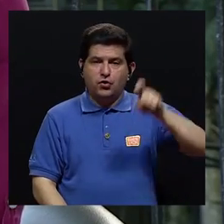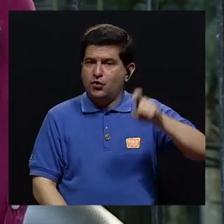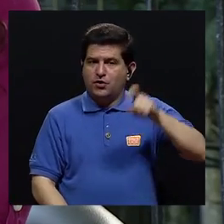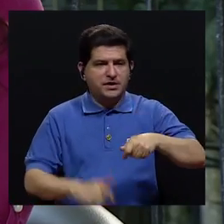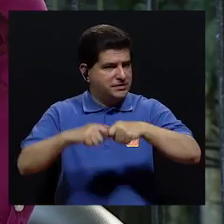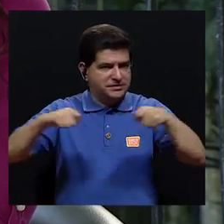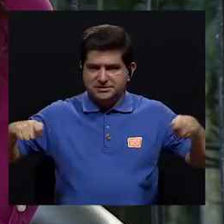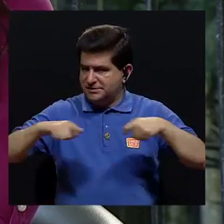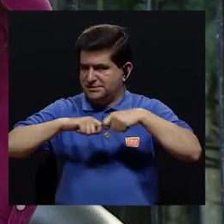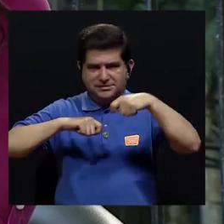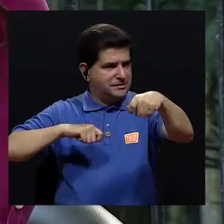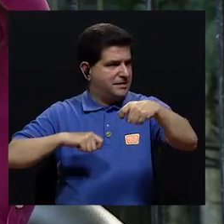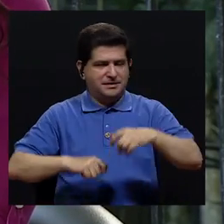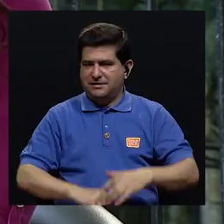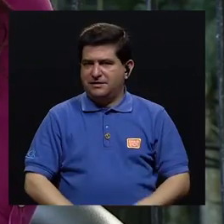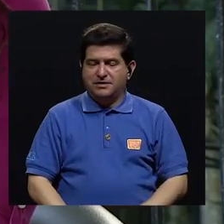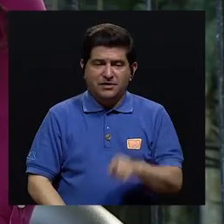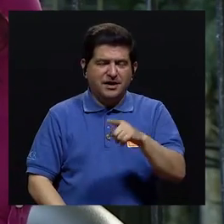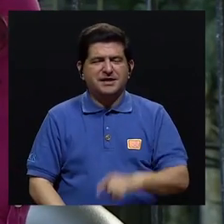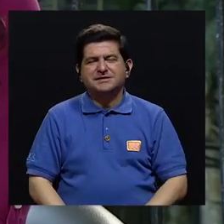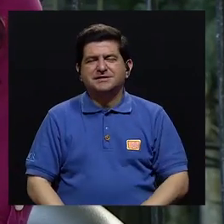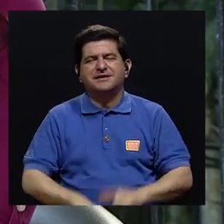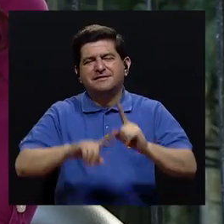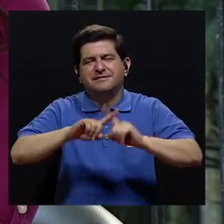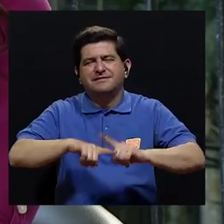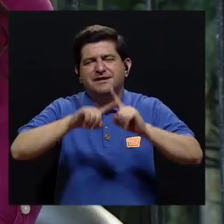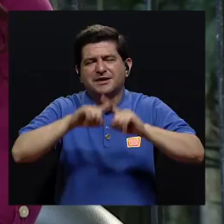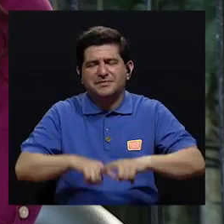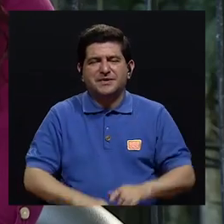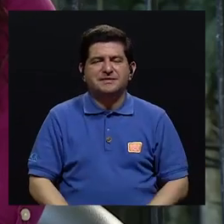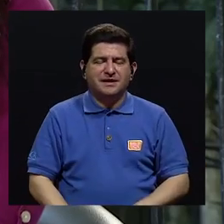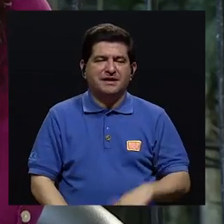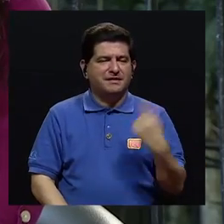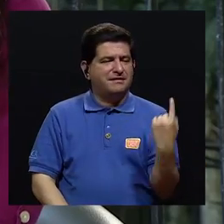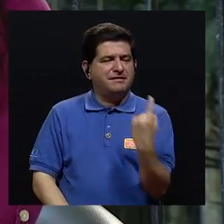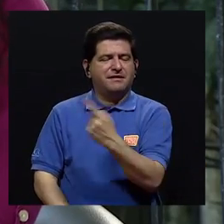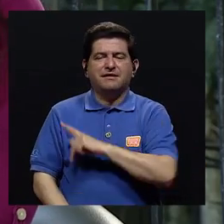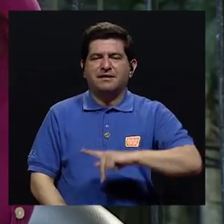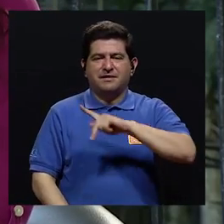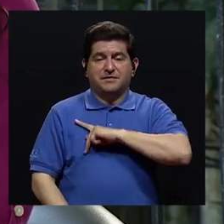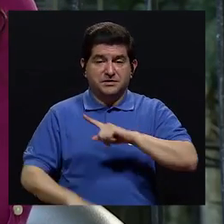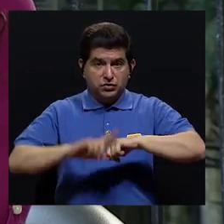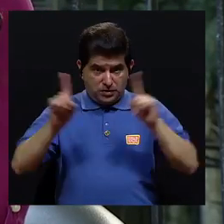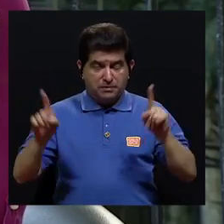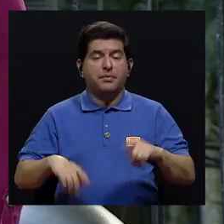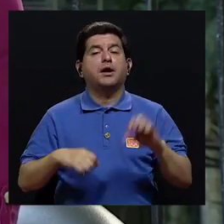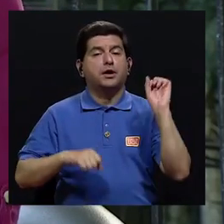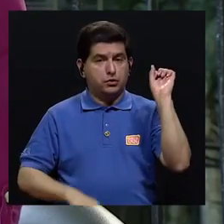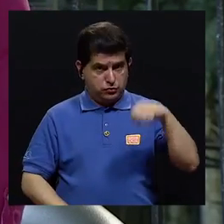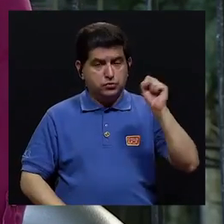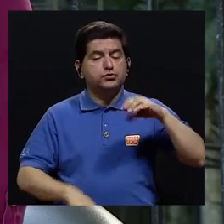necesariamente medir, es un tema mucho de susceptibilidad y de condiciones personales, pero tiende a